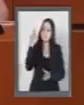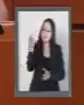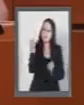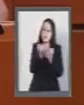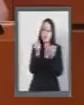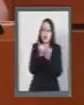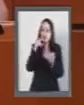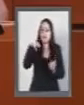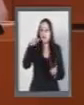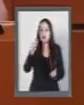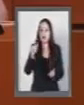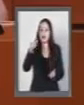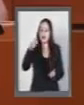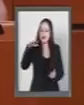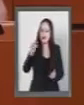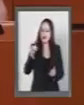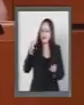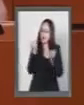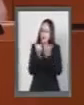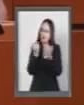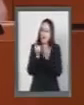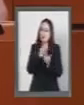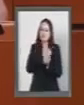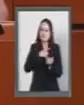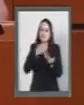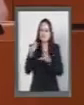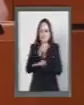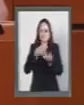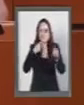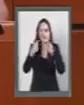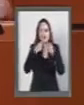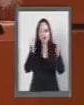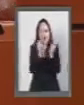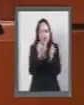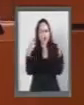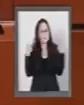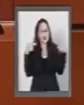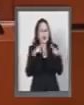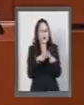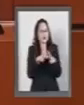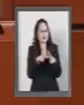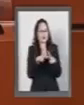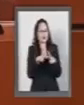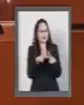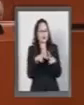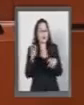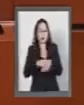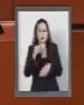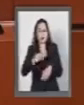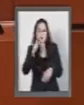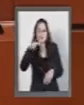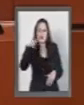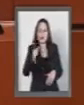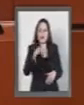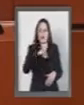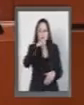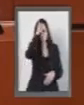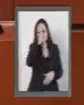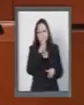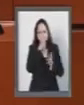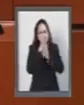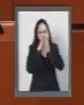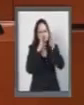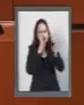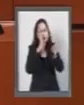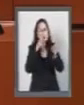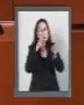que en Fast Track dialogue con los maestros. ¿De qué se trata? Peña usa dos varas, para los